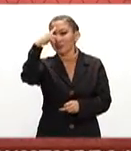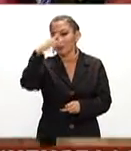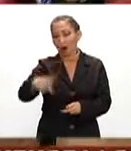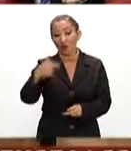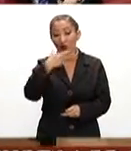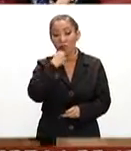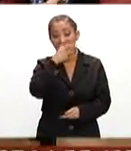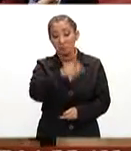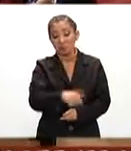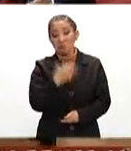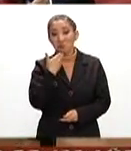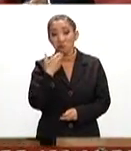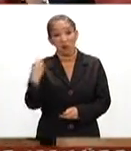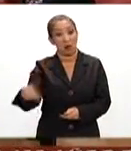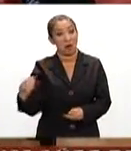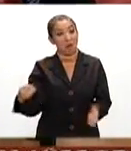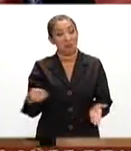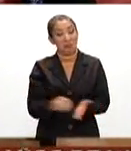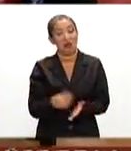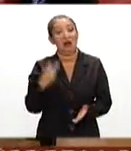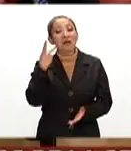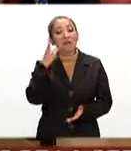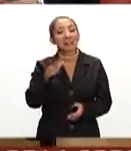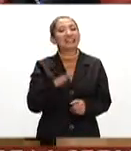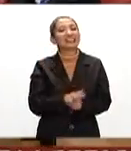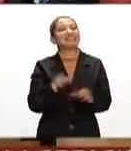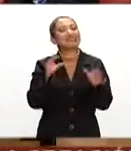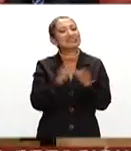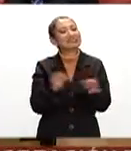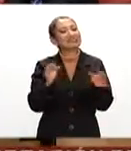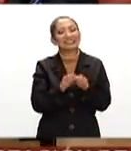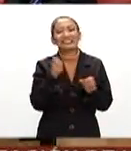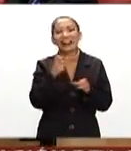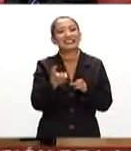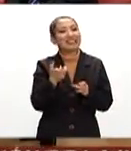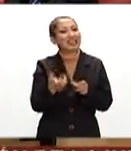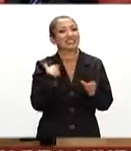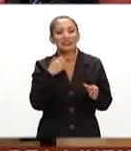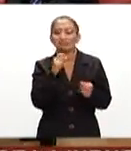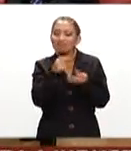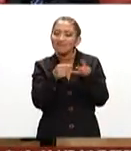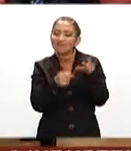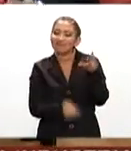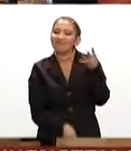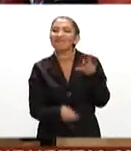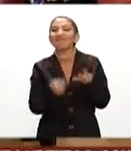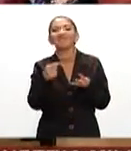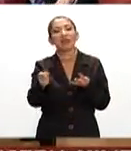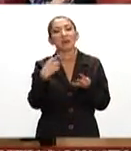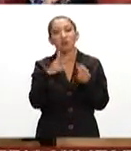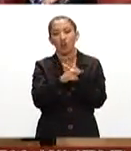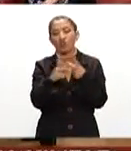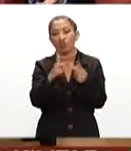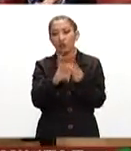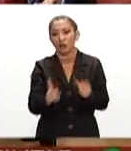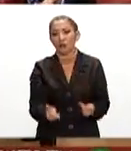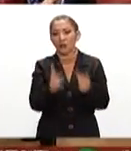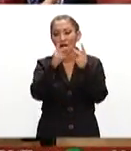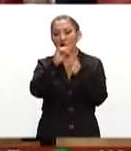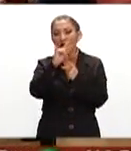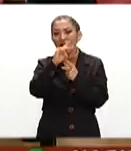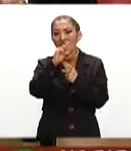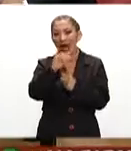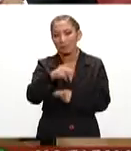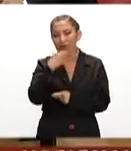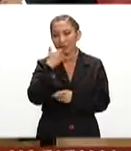Mexicanas. Un hombre muy sugerente. Ya nos platicarás cuáles son estas especificaciones pues de los productos que venden. Julián,